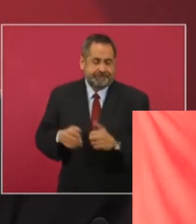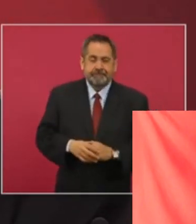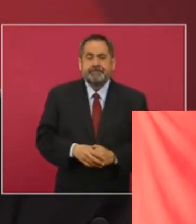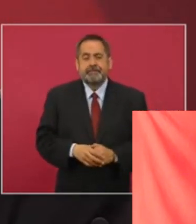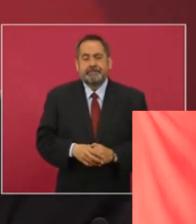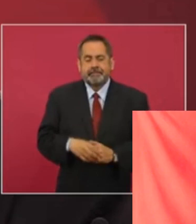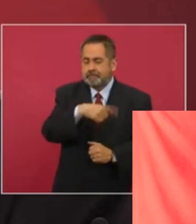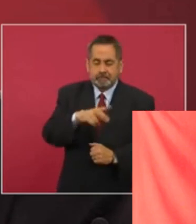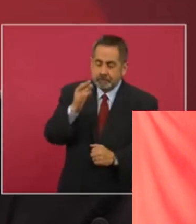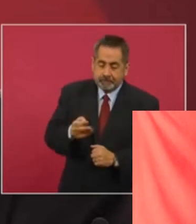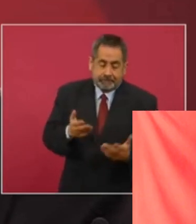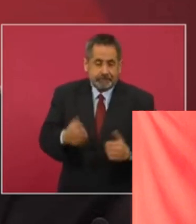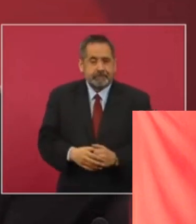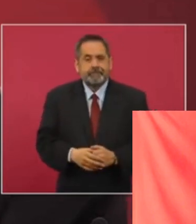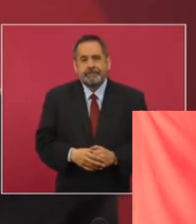No lo aceptan.